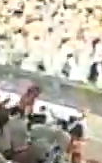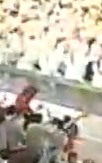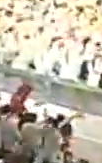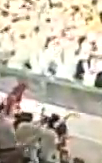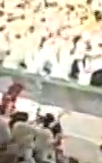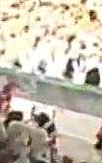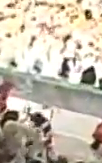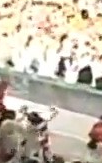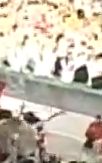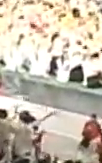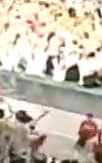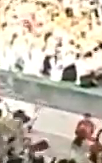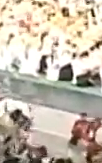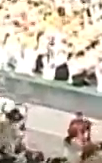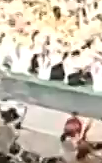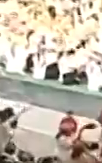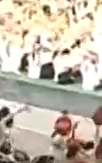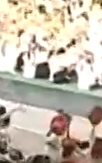¡Felicidades!